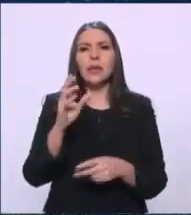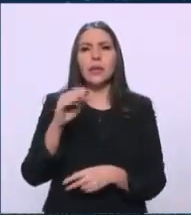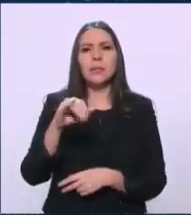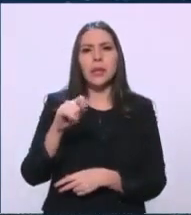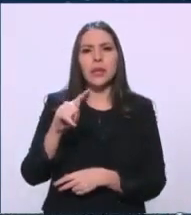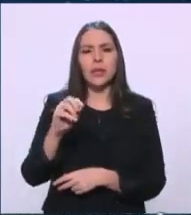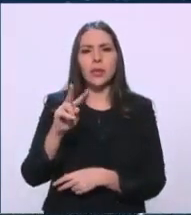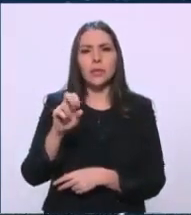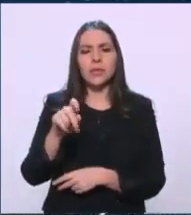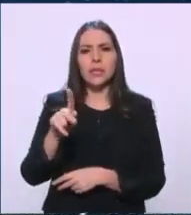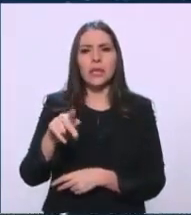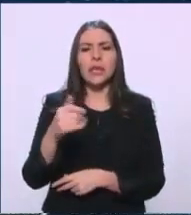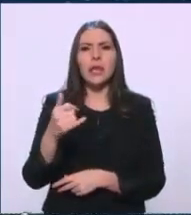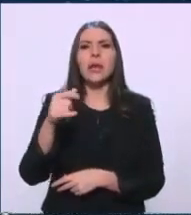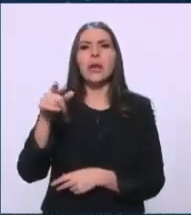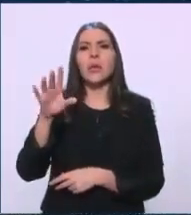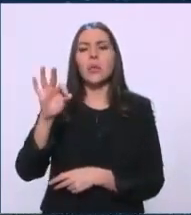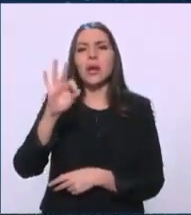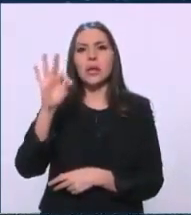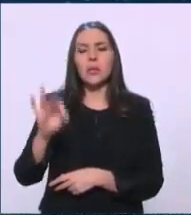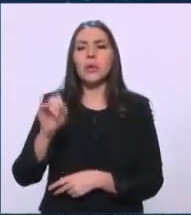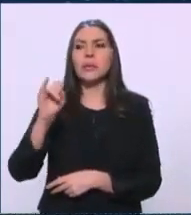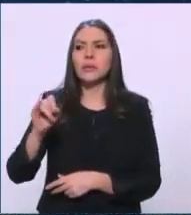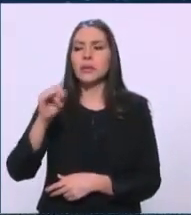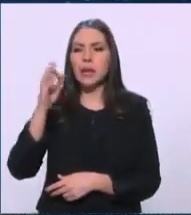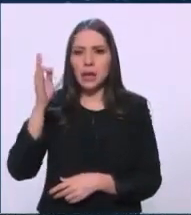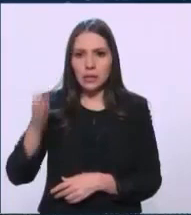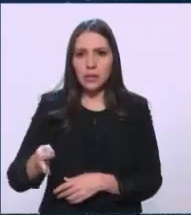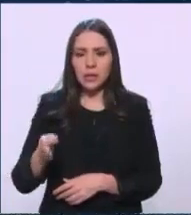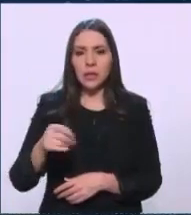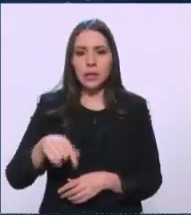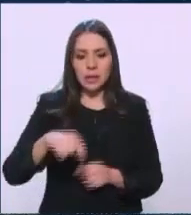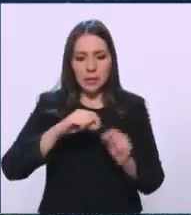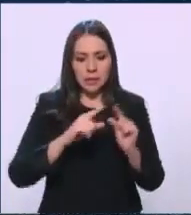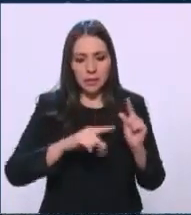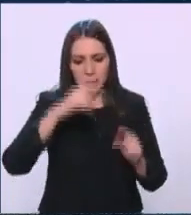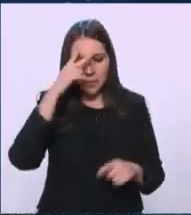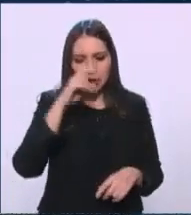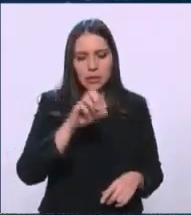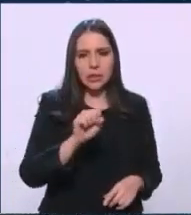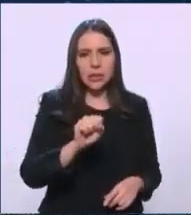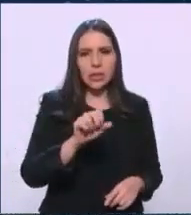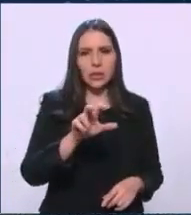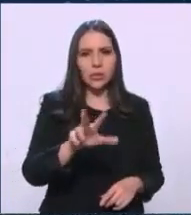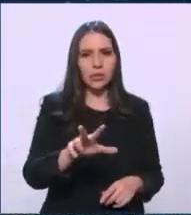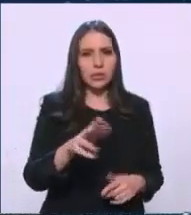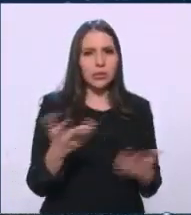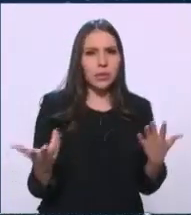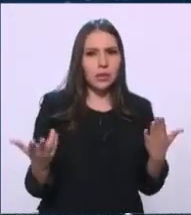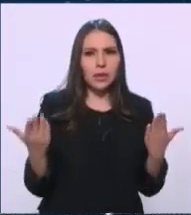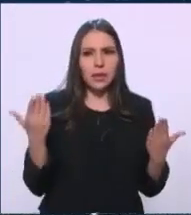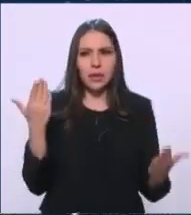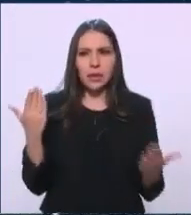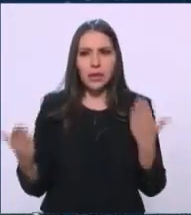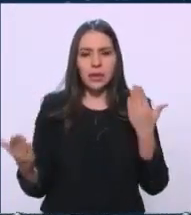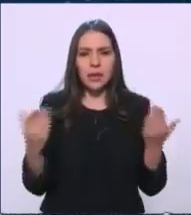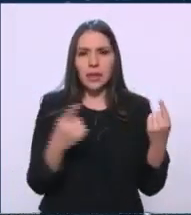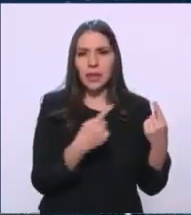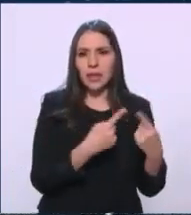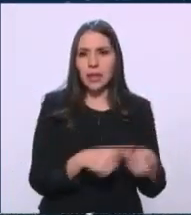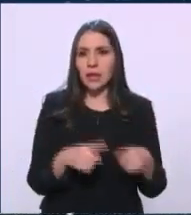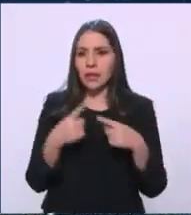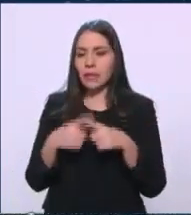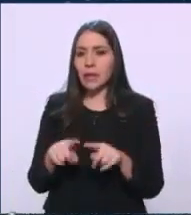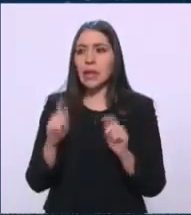40% de aprobación y el país con 68%. O sea, esas diferencias no